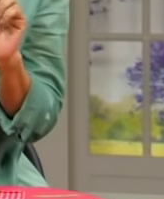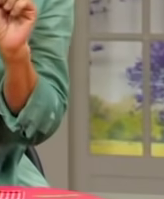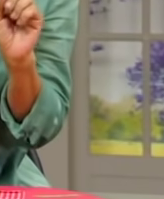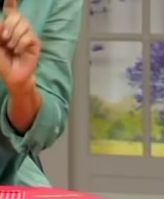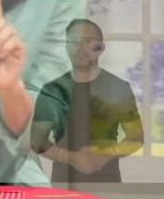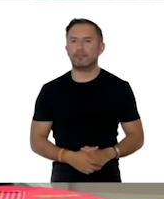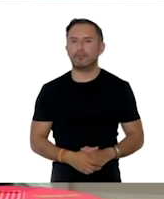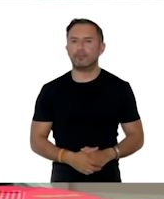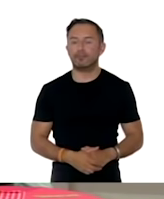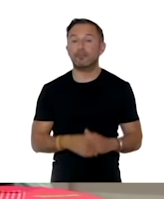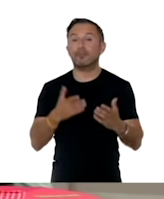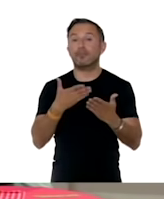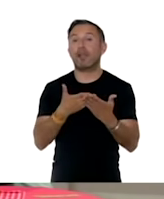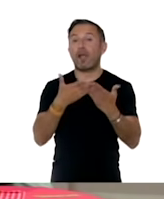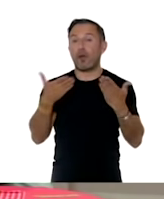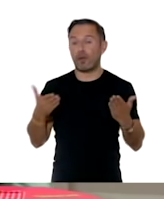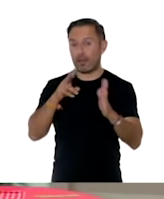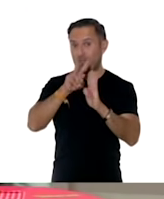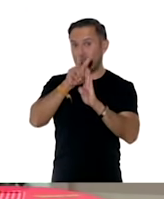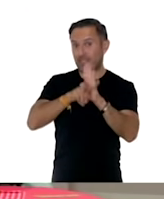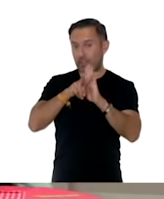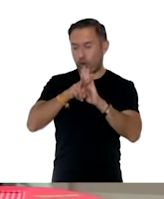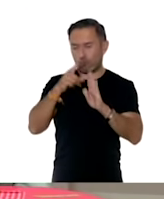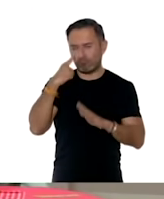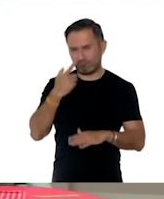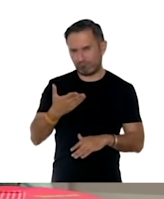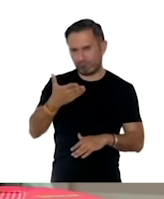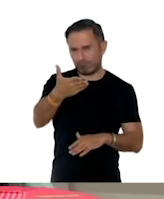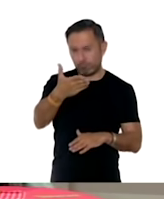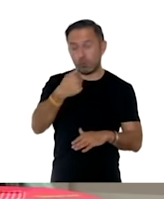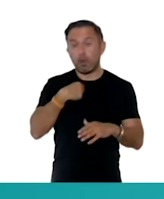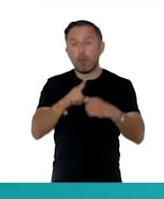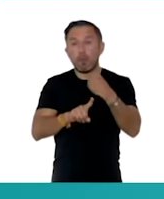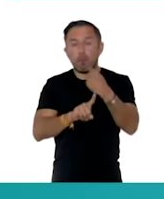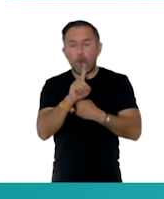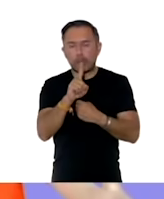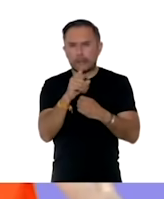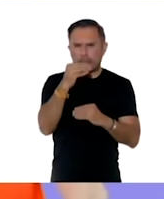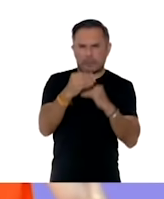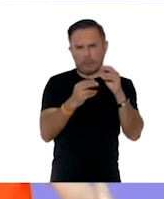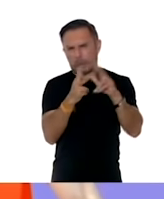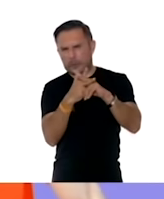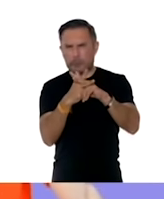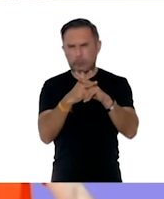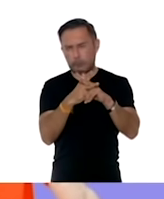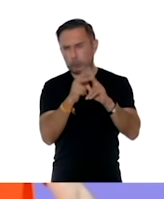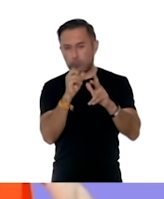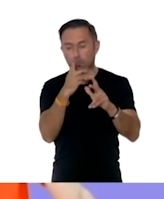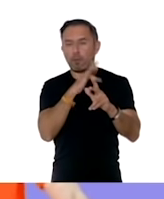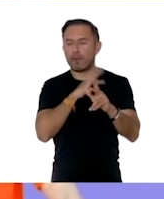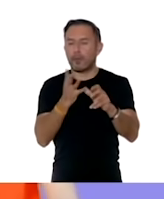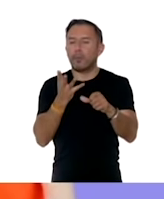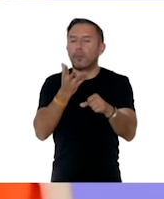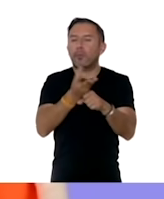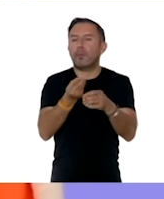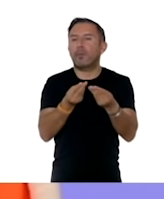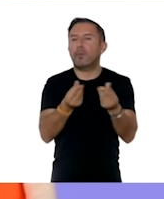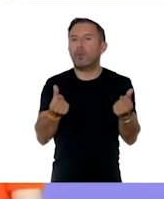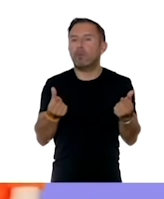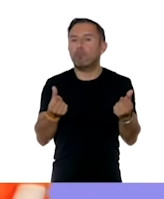Ahora veremos un video en el que se exponen nuevas propuestas para resolver los conflictos. ¿Alguna vez has tenido un conflicto con